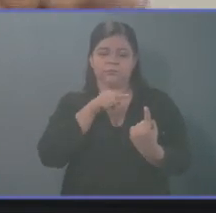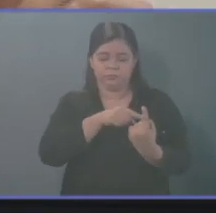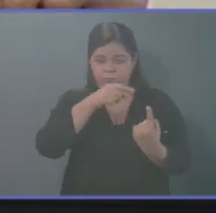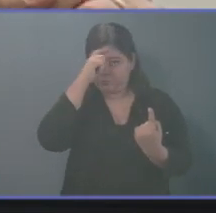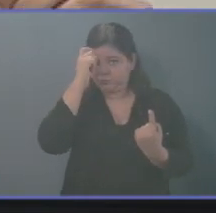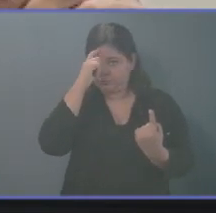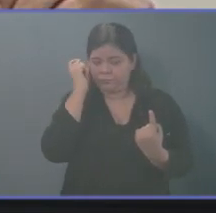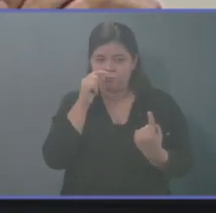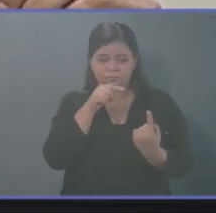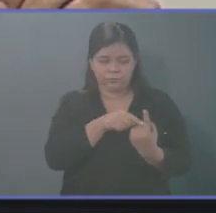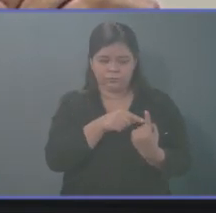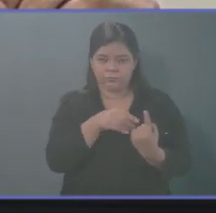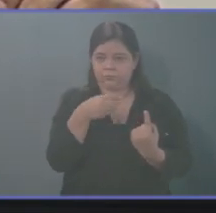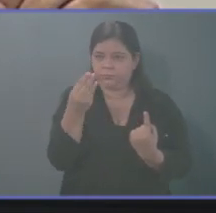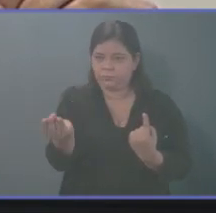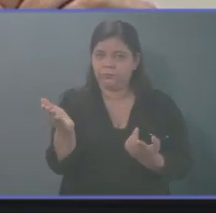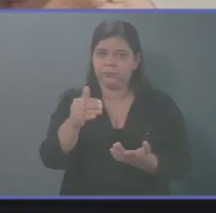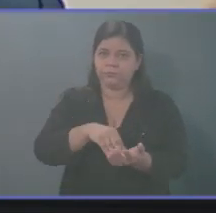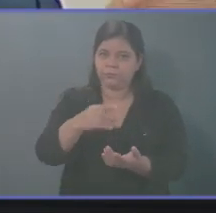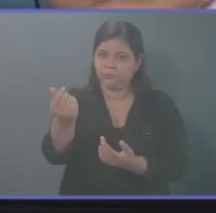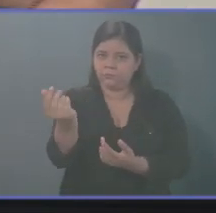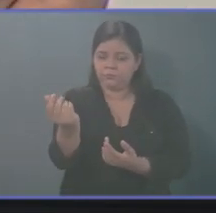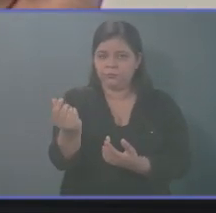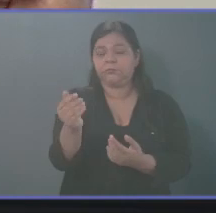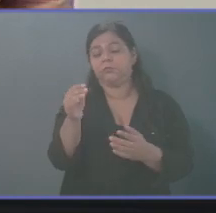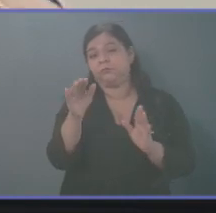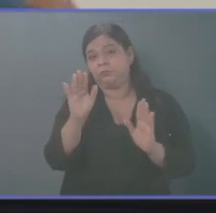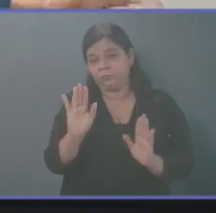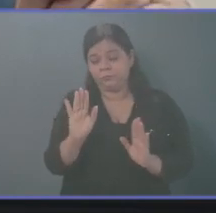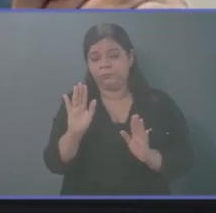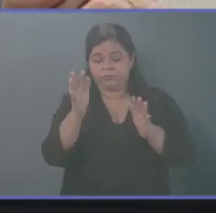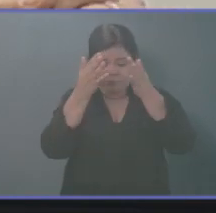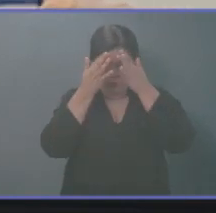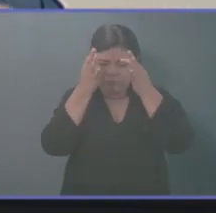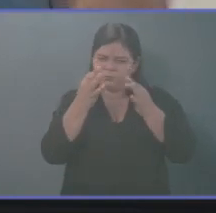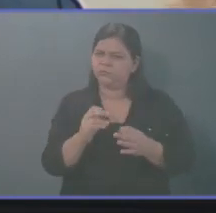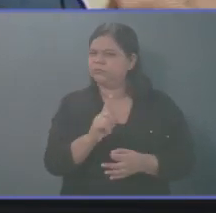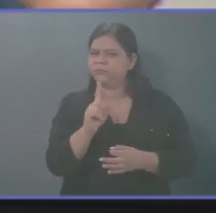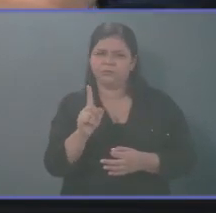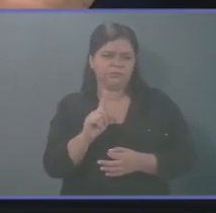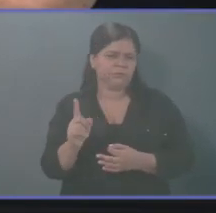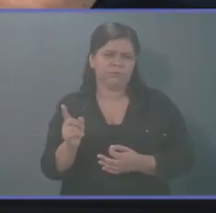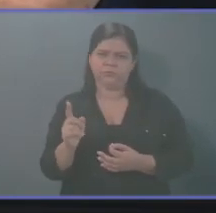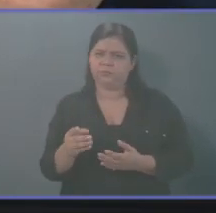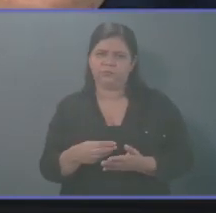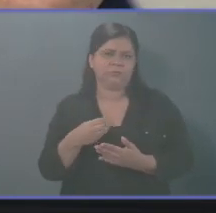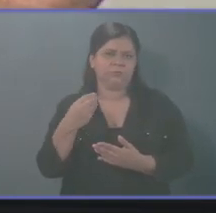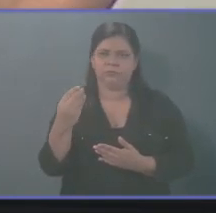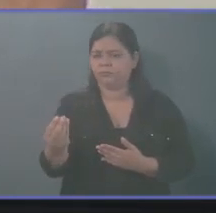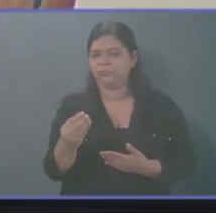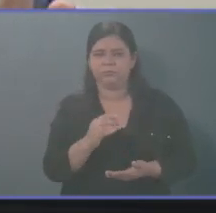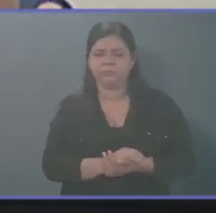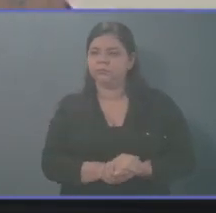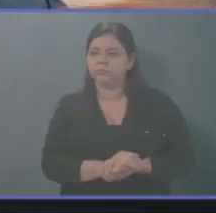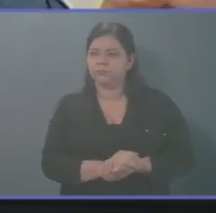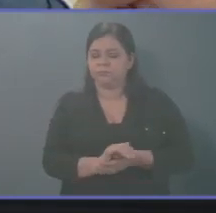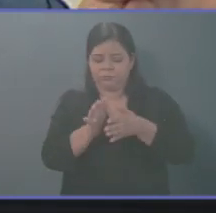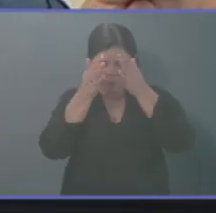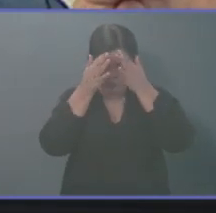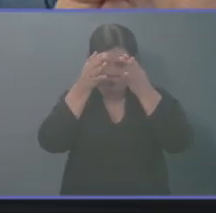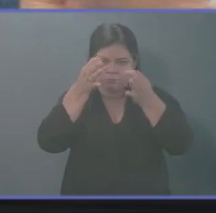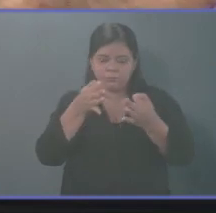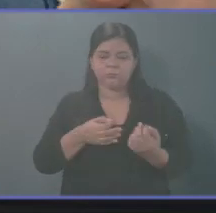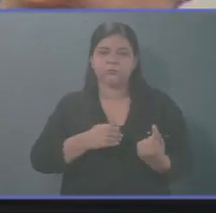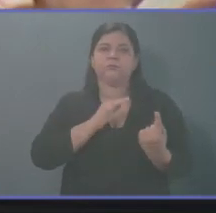si devuelve el dinero o decide retornarlo. Esa es una decisión que